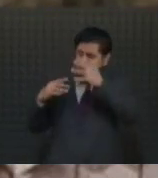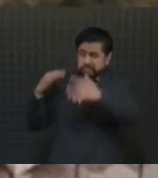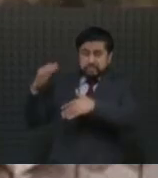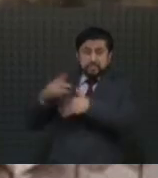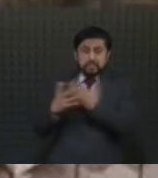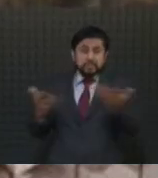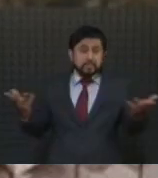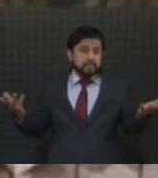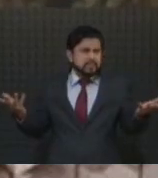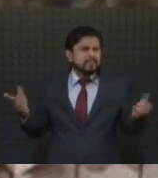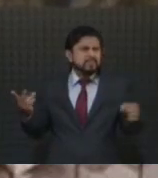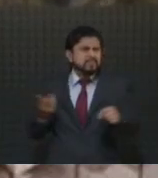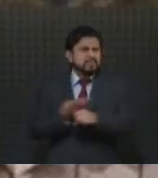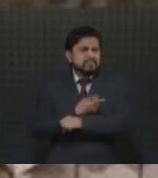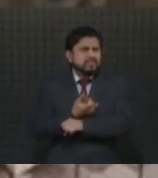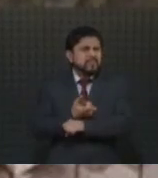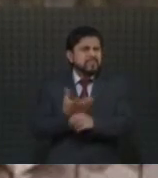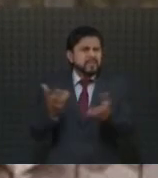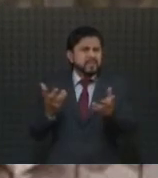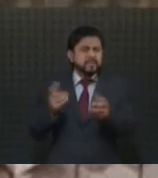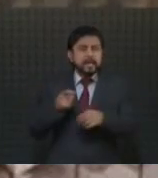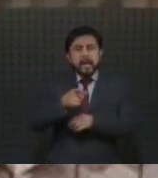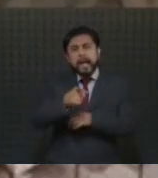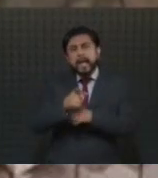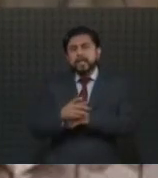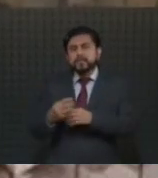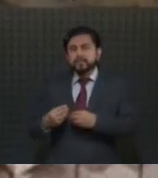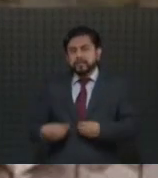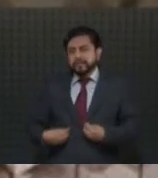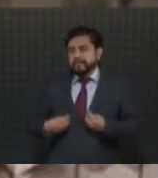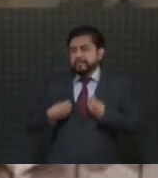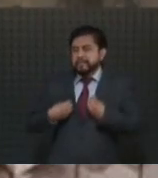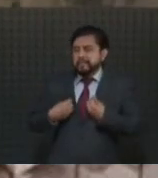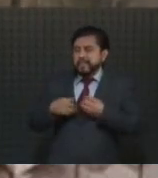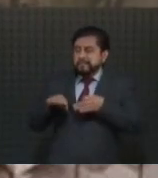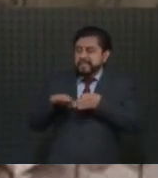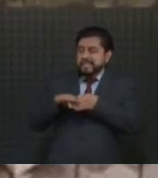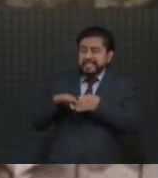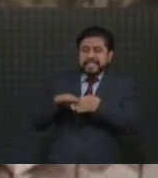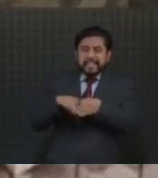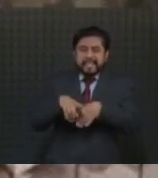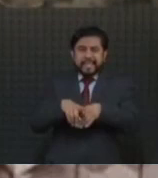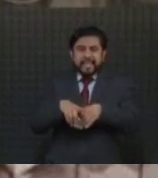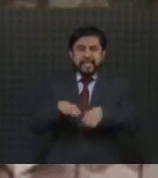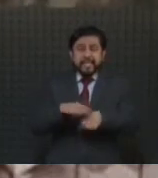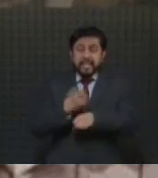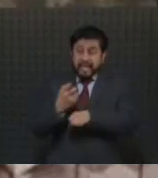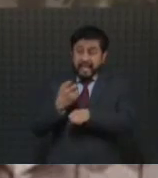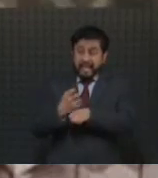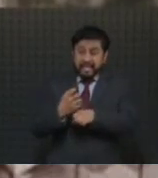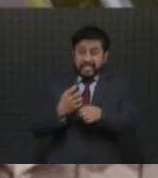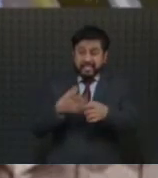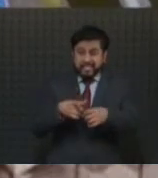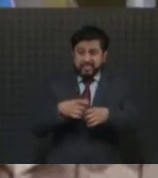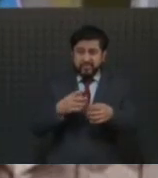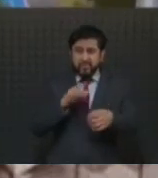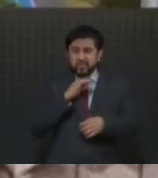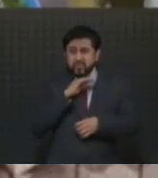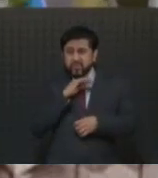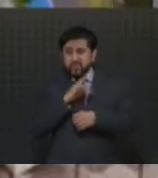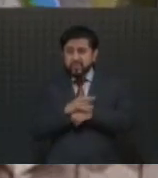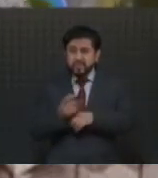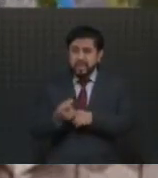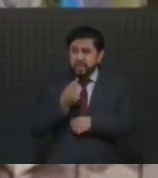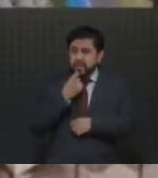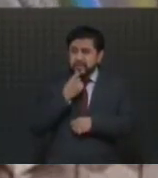haciendo. Y nos decían los doctores, es que ustedes viven cerca de la planta de asfalto y todo ese polvo les está haciendo daño a los niños. Y ahora no, pues